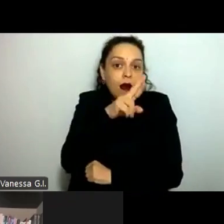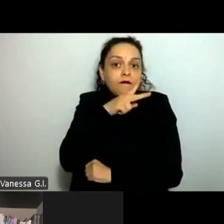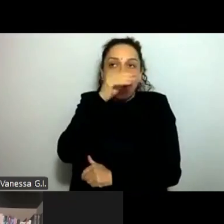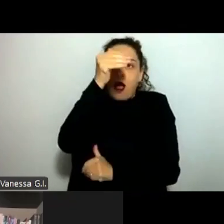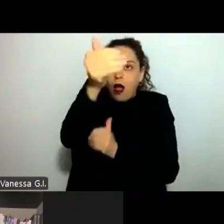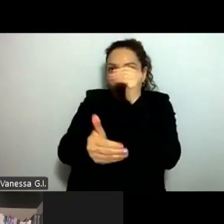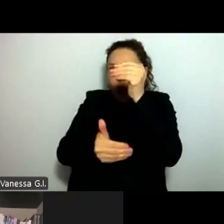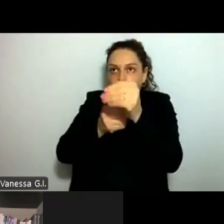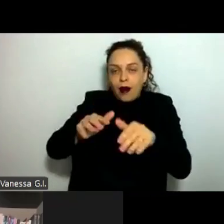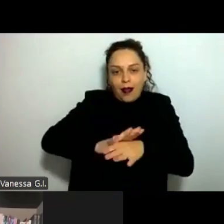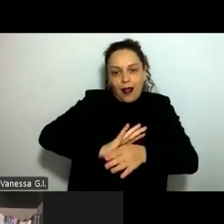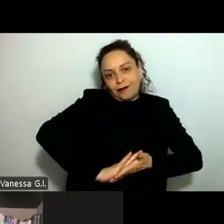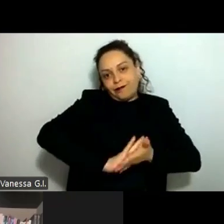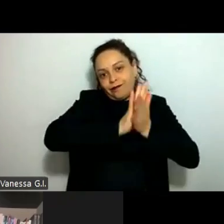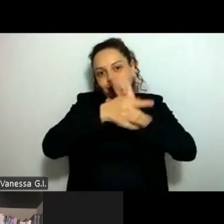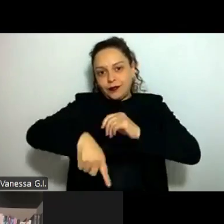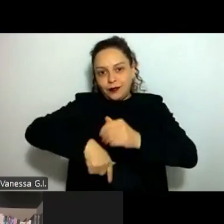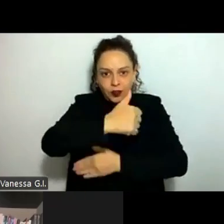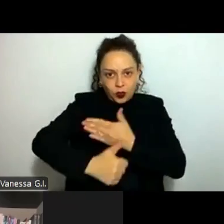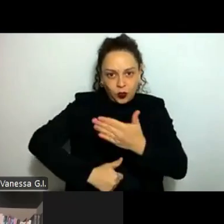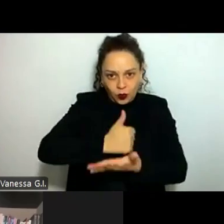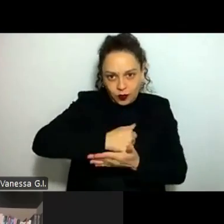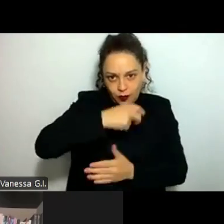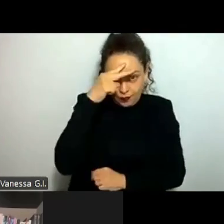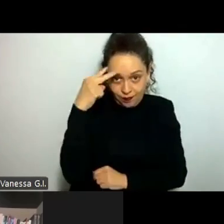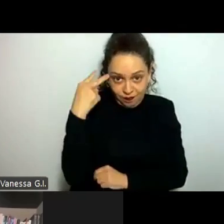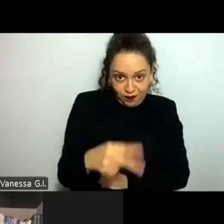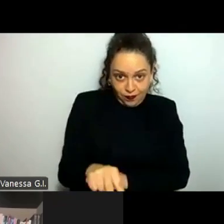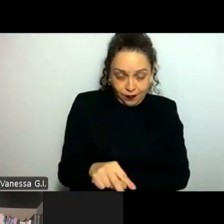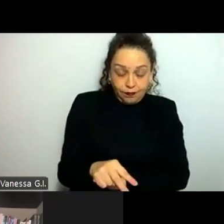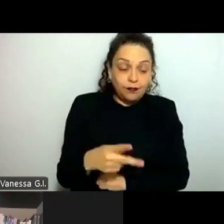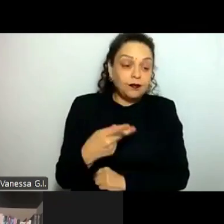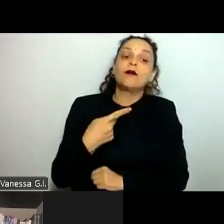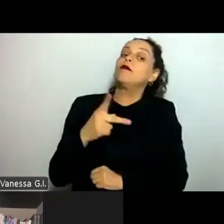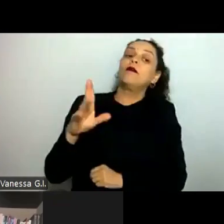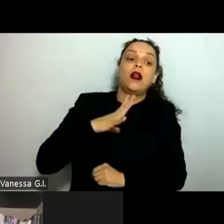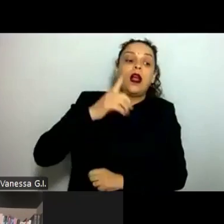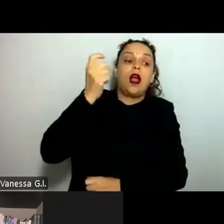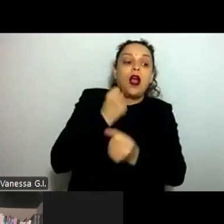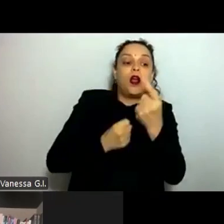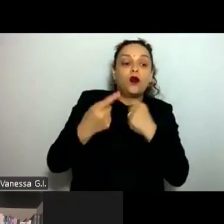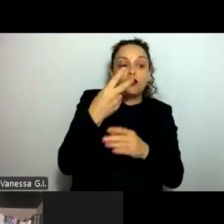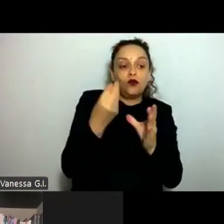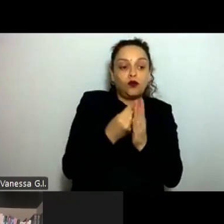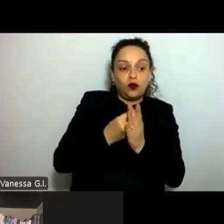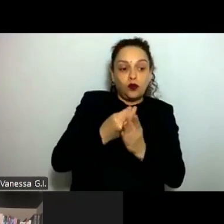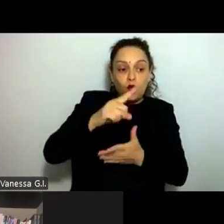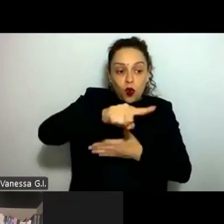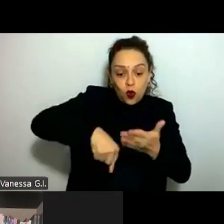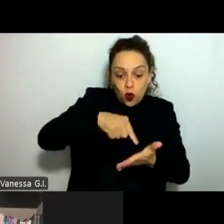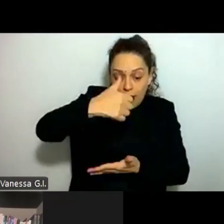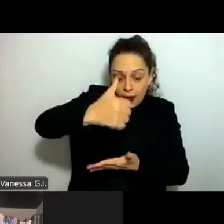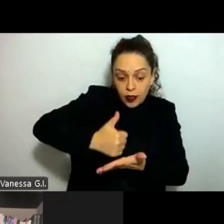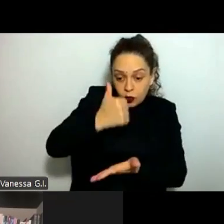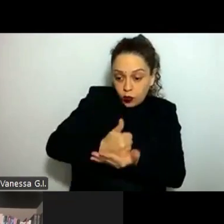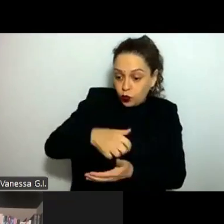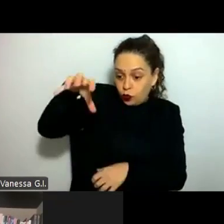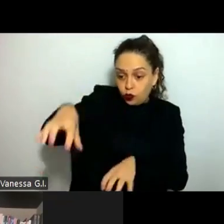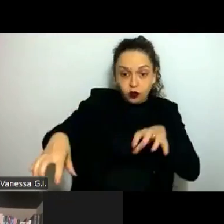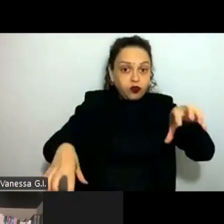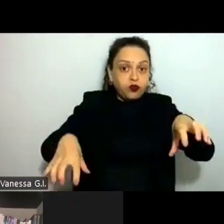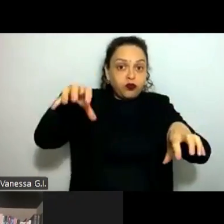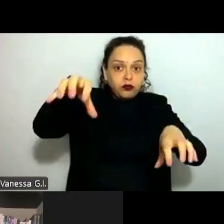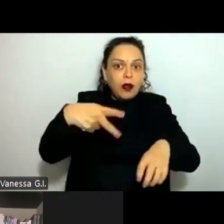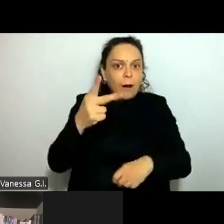que tienen su patrimonio en ciertos espacios de la ciudad y que estamos tomando y seguimos tomando